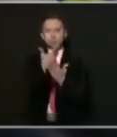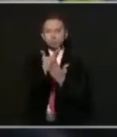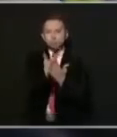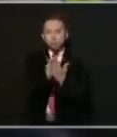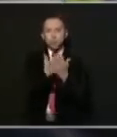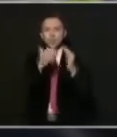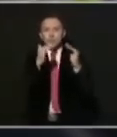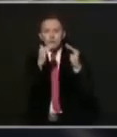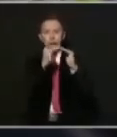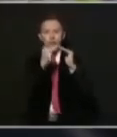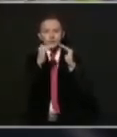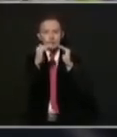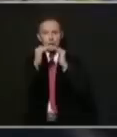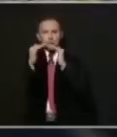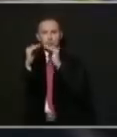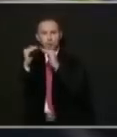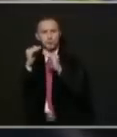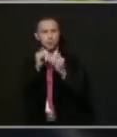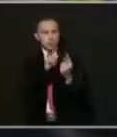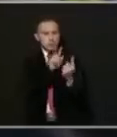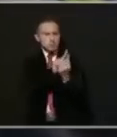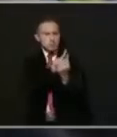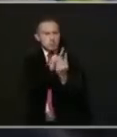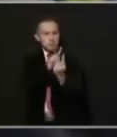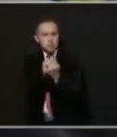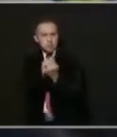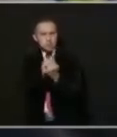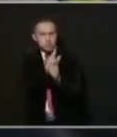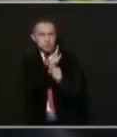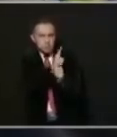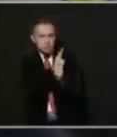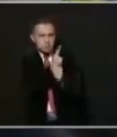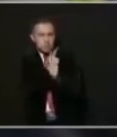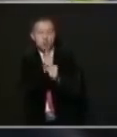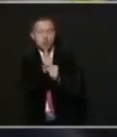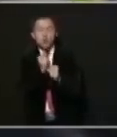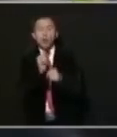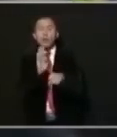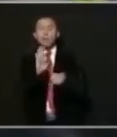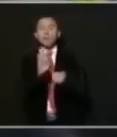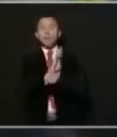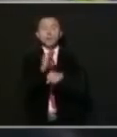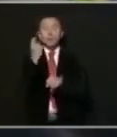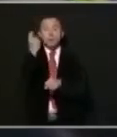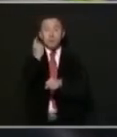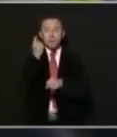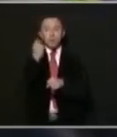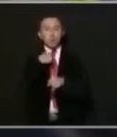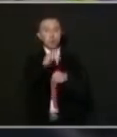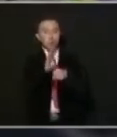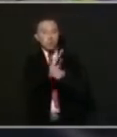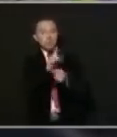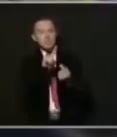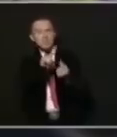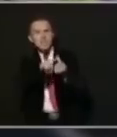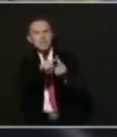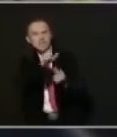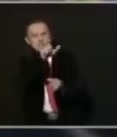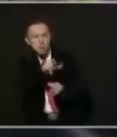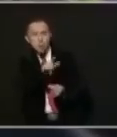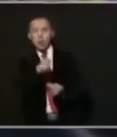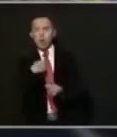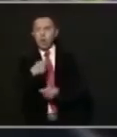para identificar a cada beneficiario, entregarle una tarjeta y que él